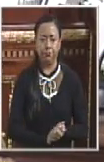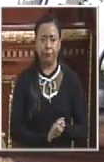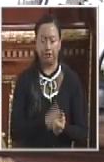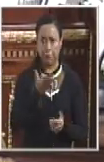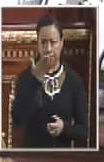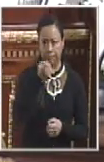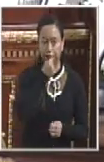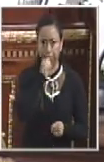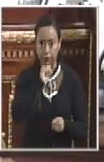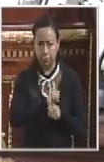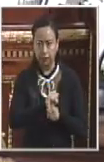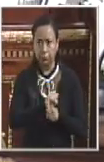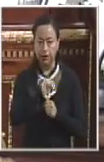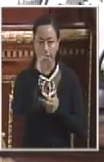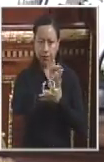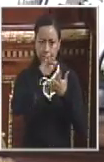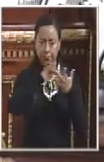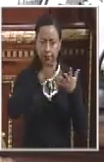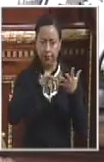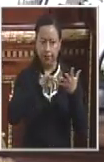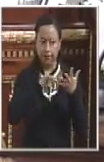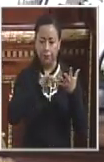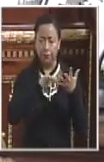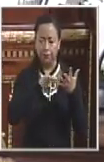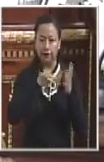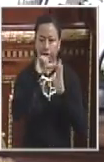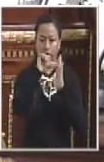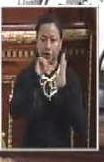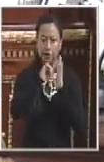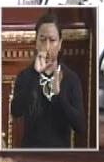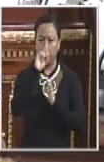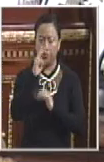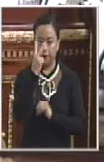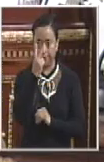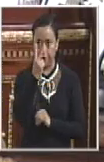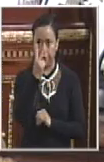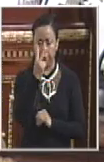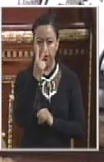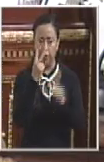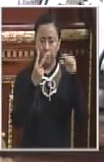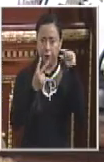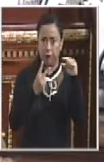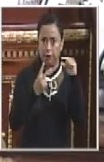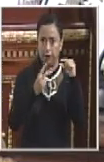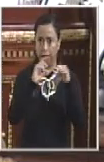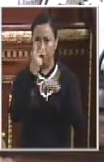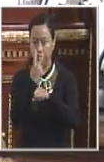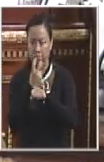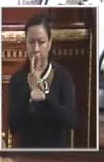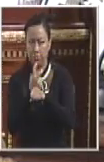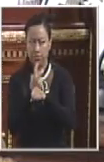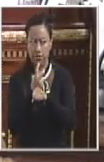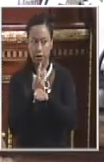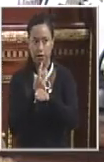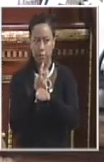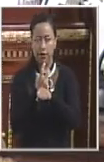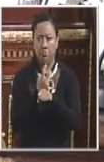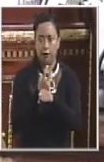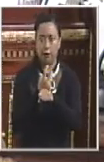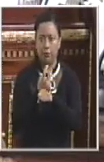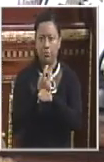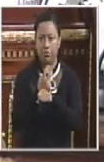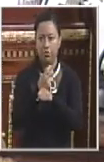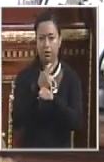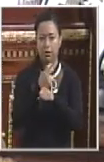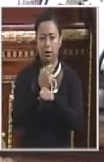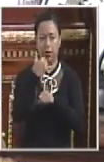Solicito a la Secretaría de Lectura al artículo 32, fracción segunda y